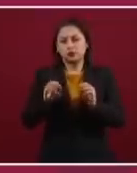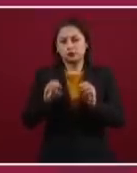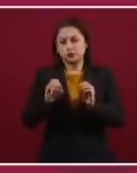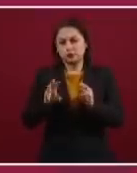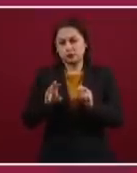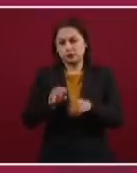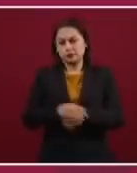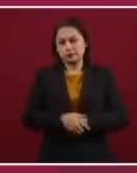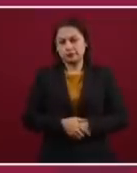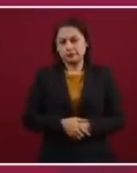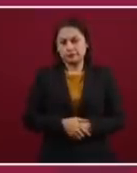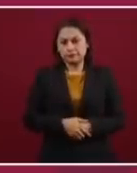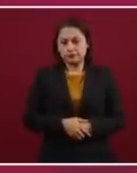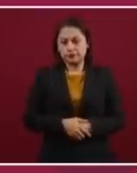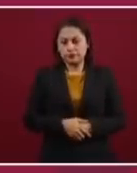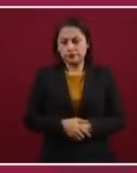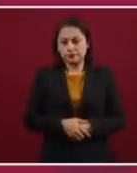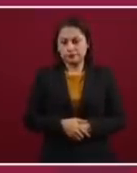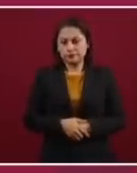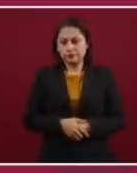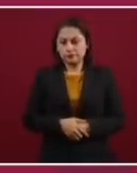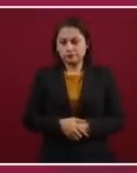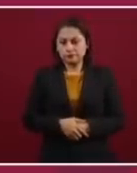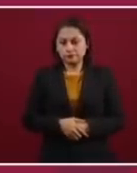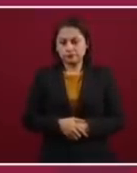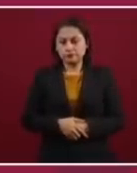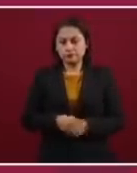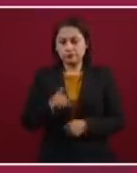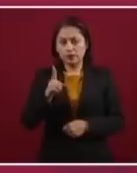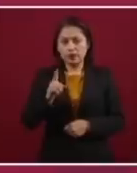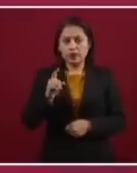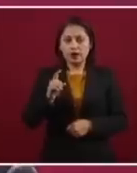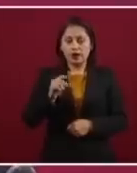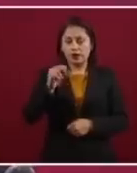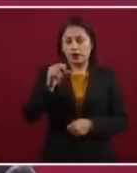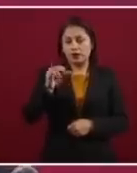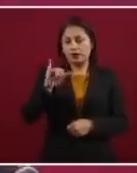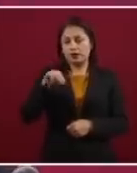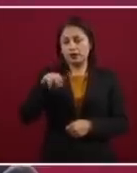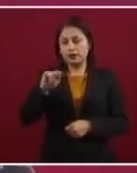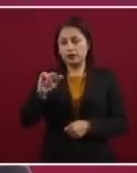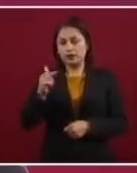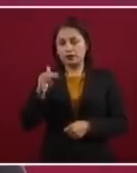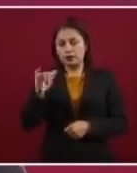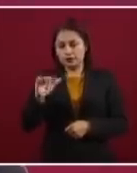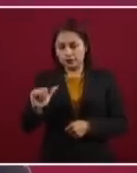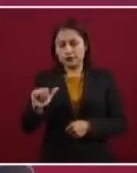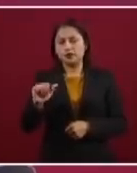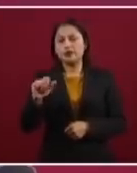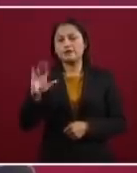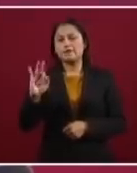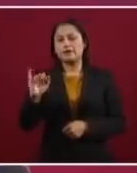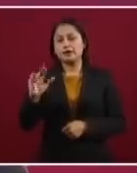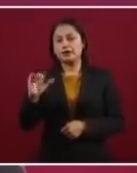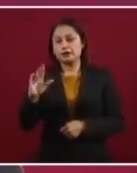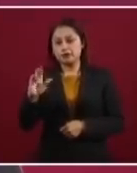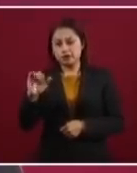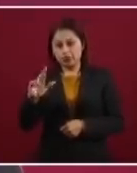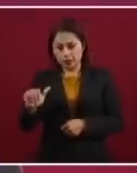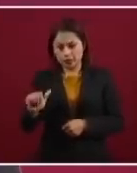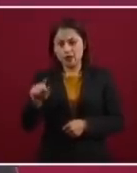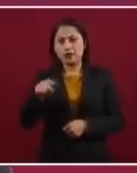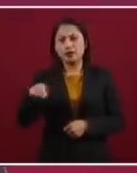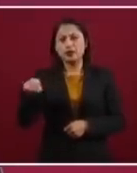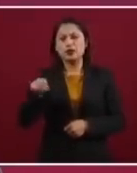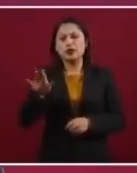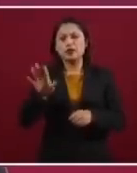d e inteligencia financiera por algunas cuentas pero